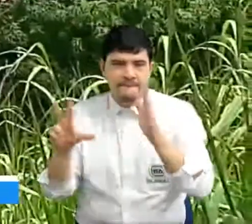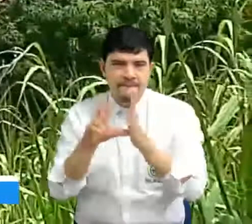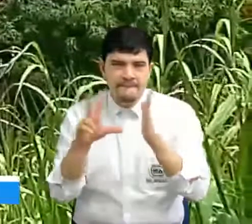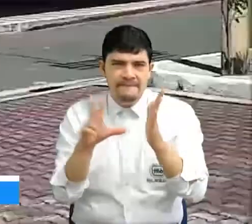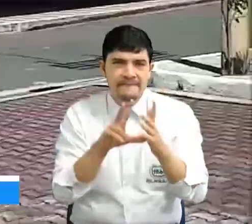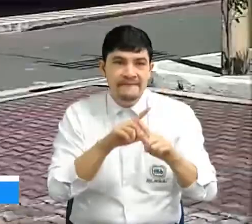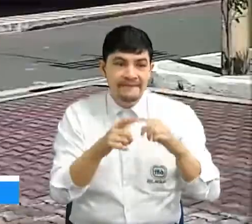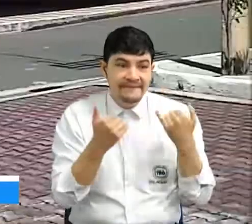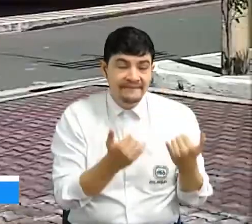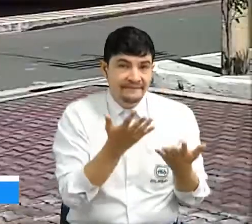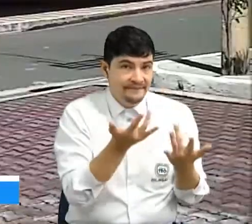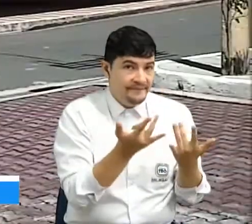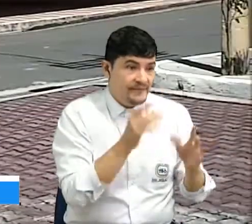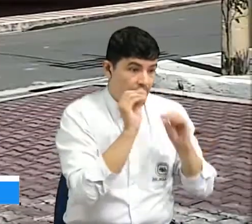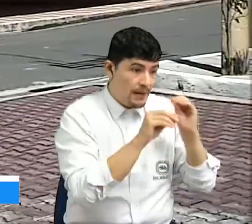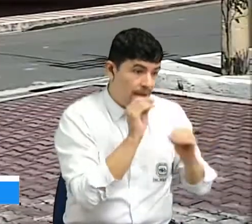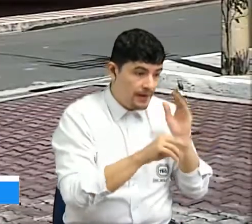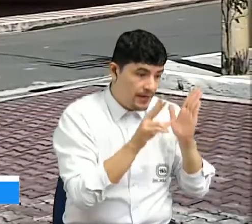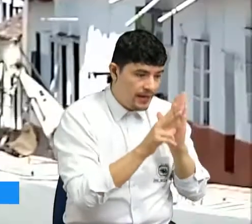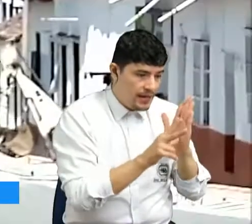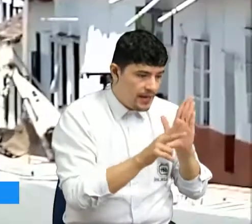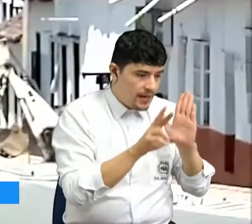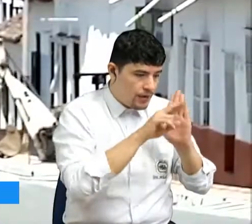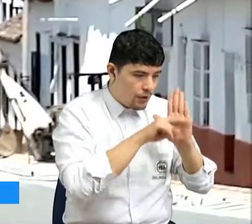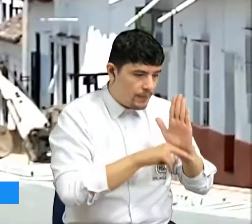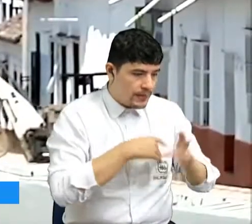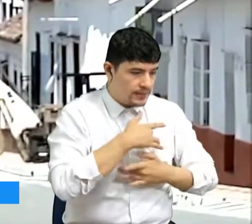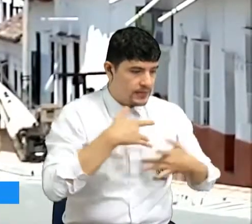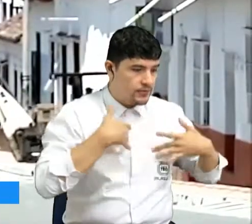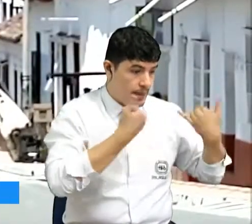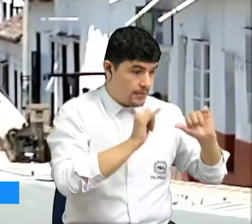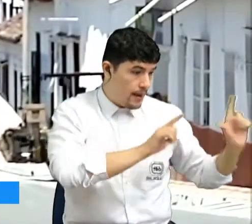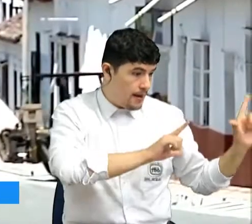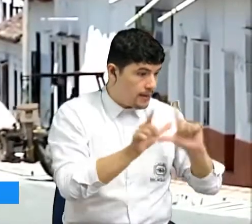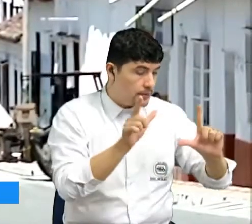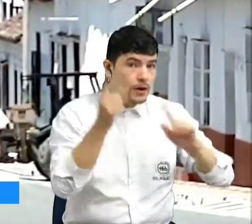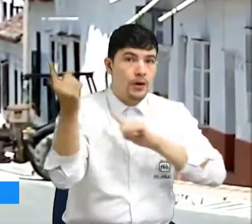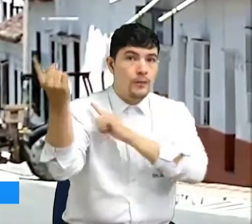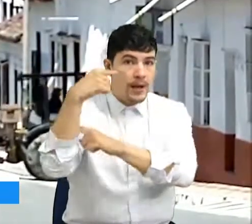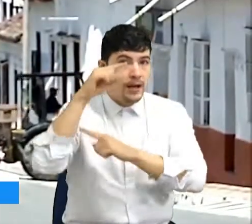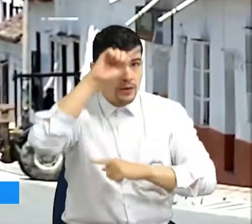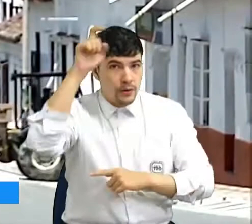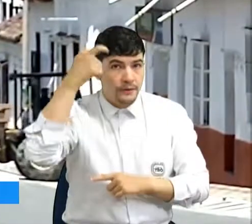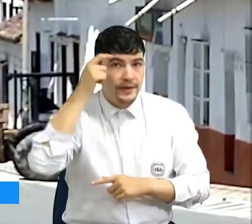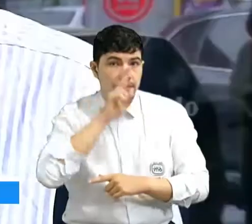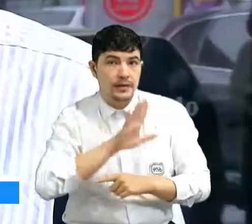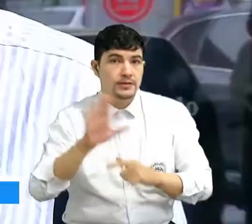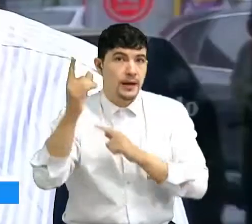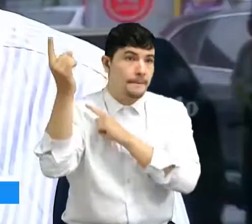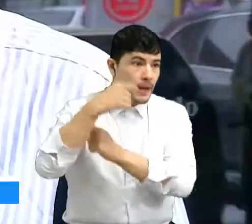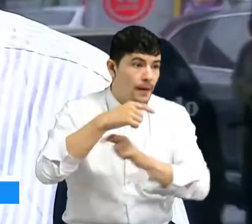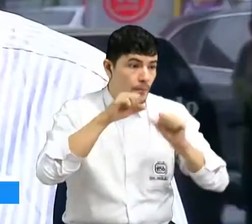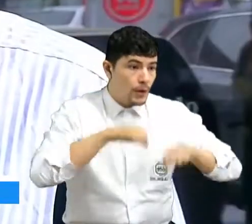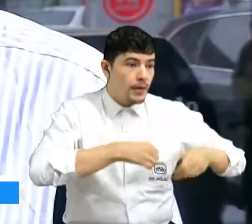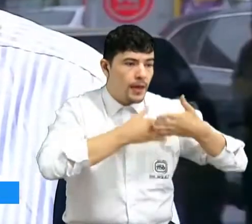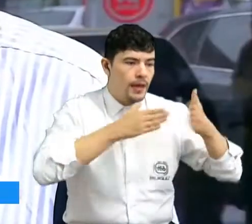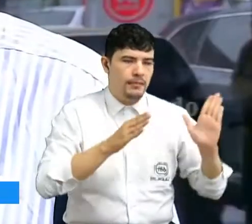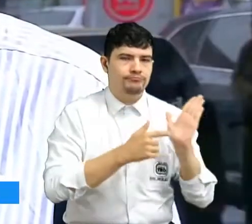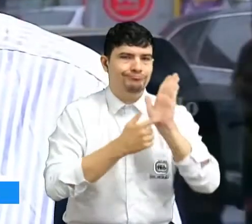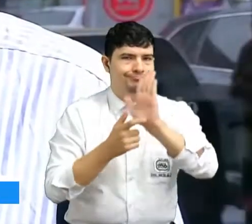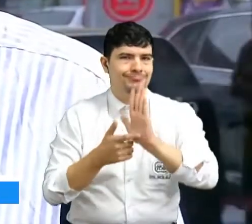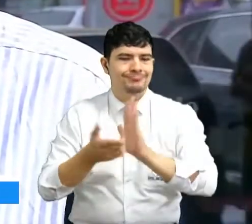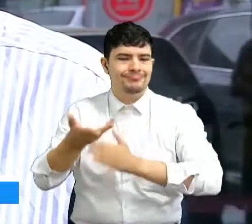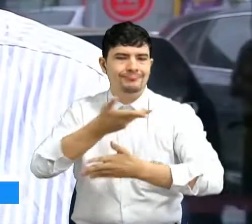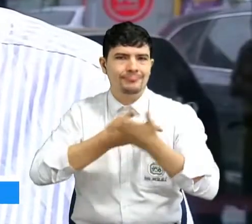embargo asegura que están listos para afrontar este reto cuando el gobierno nacional dé vía libre a su reactivación consideramos que no todos los